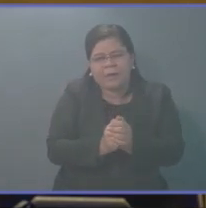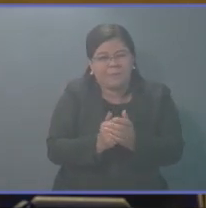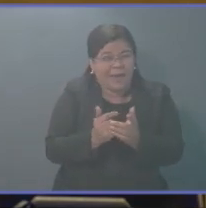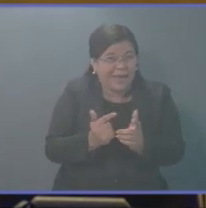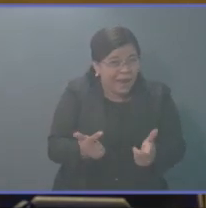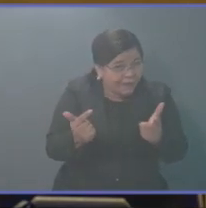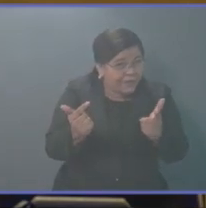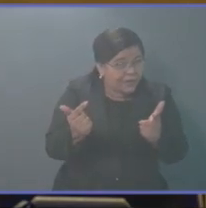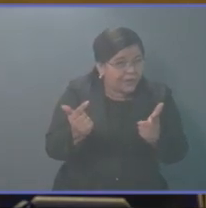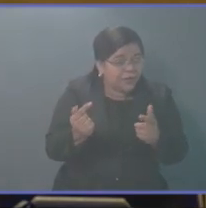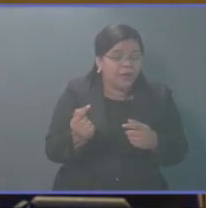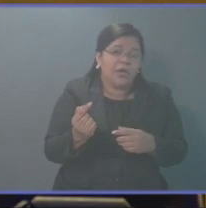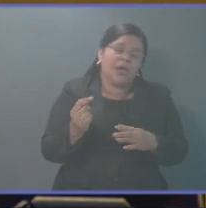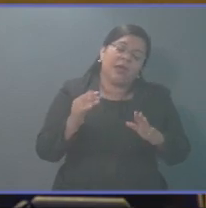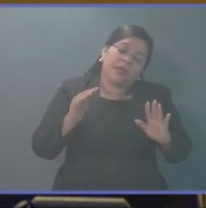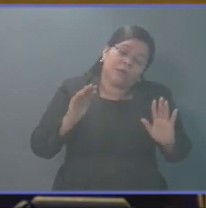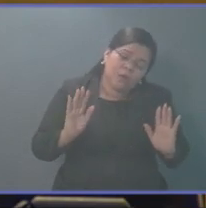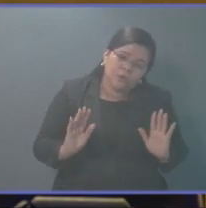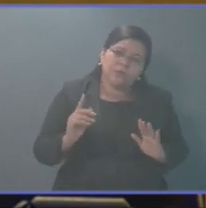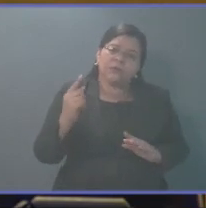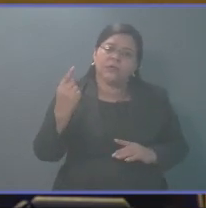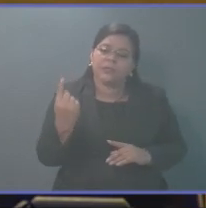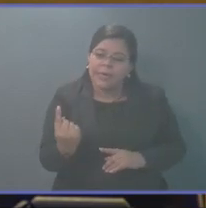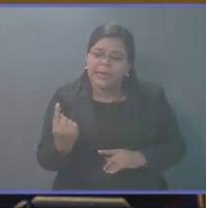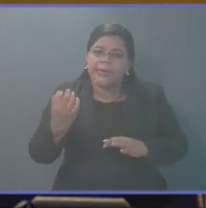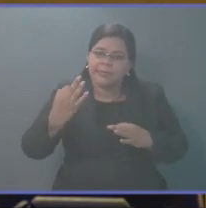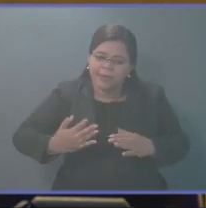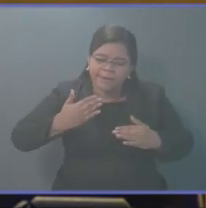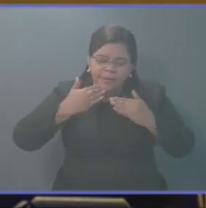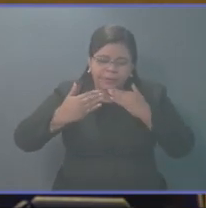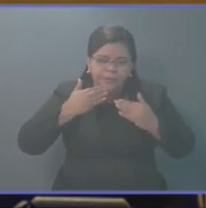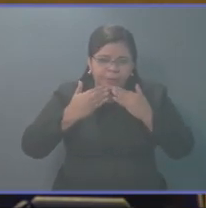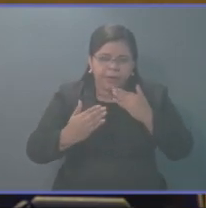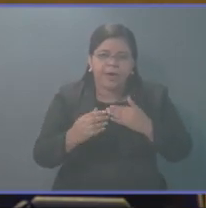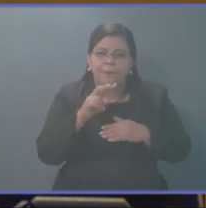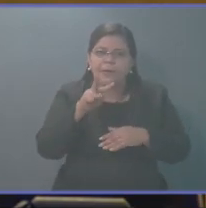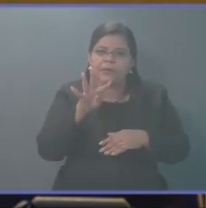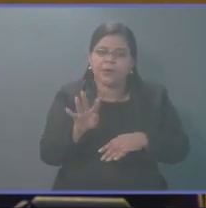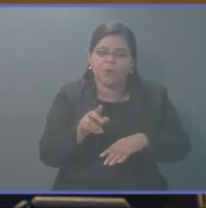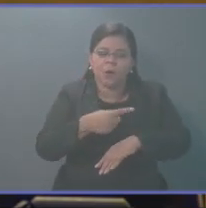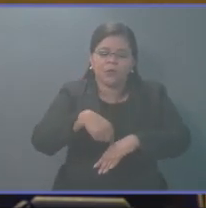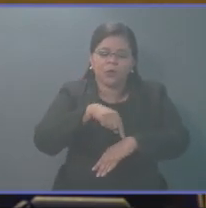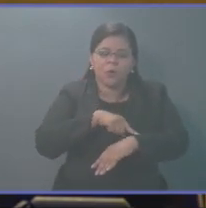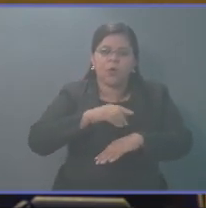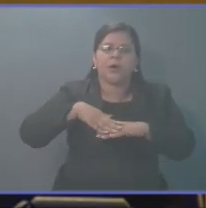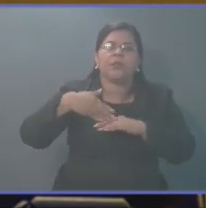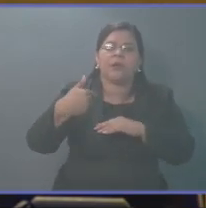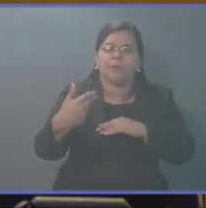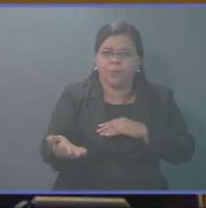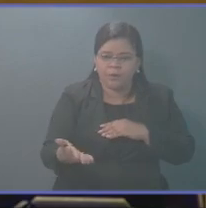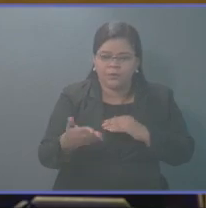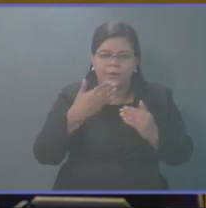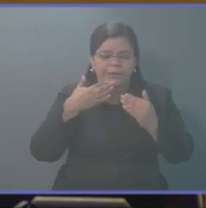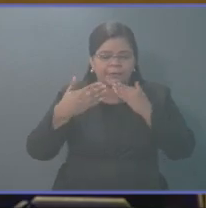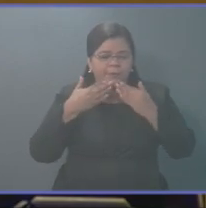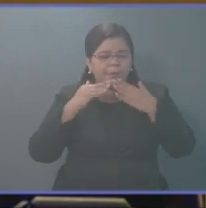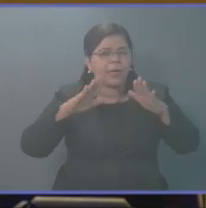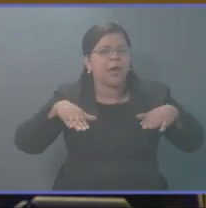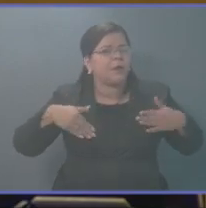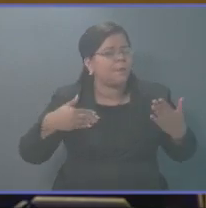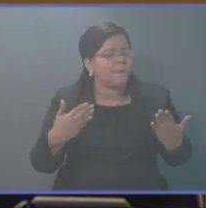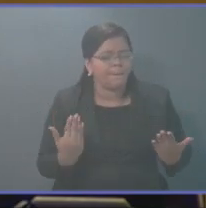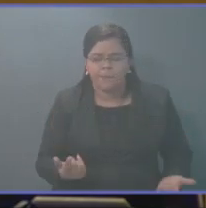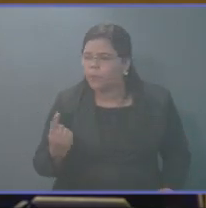mayor, la justificación deberá presentarse dentro de las 24 horas hábiles siguientes a la hora